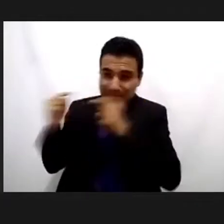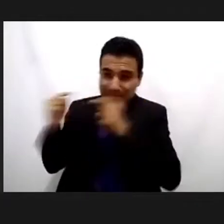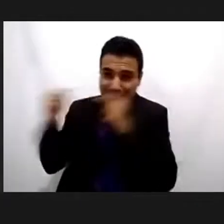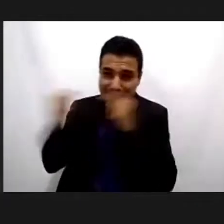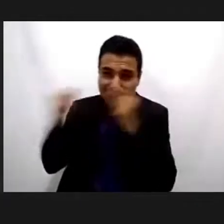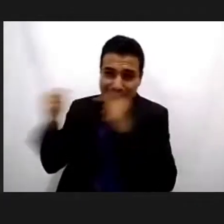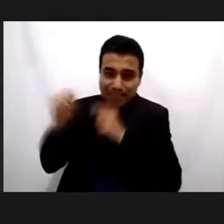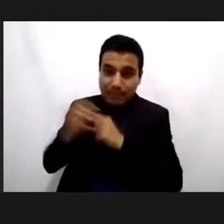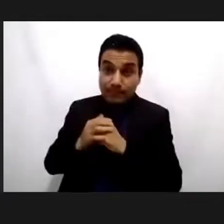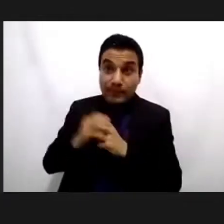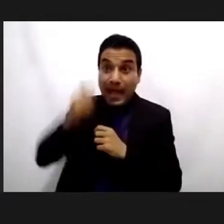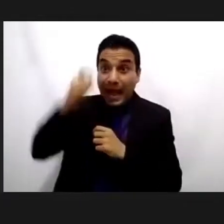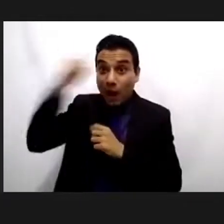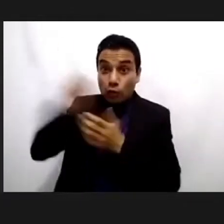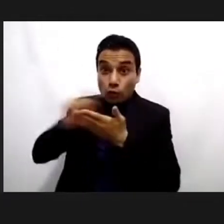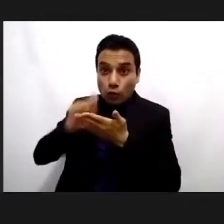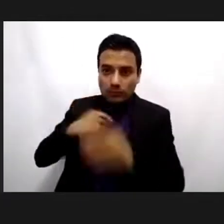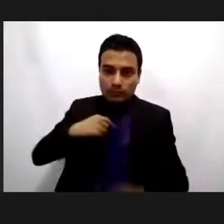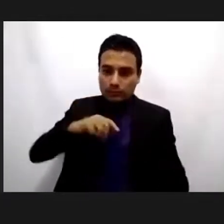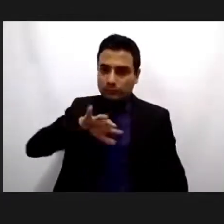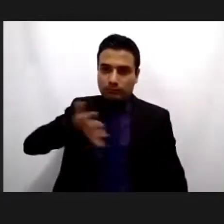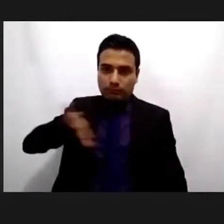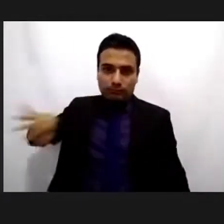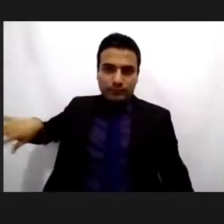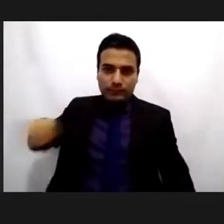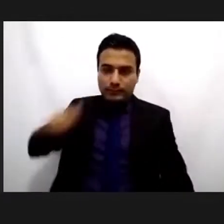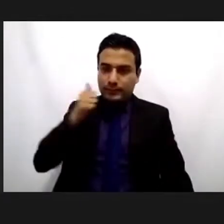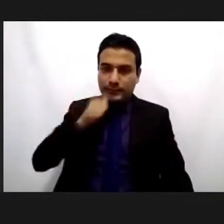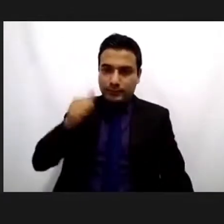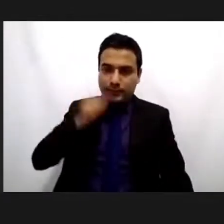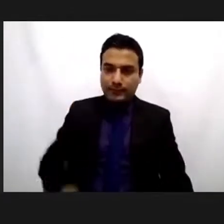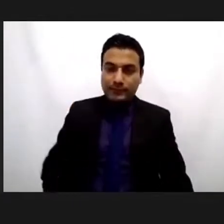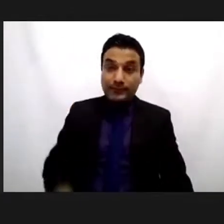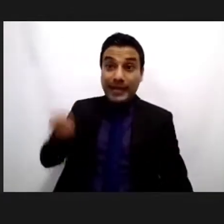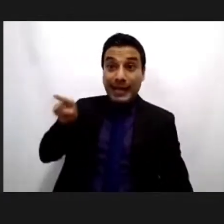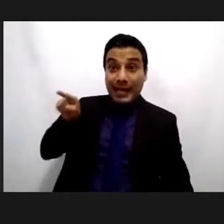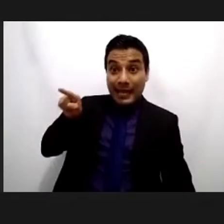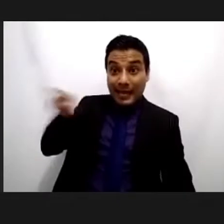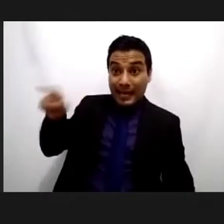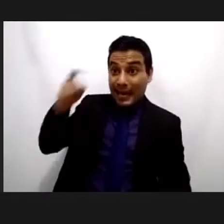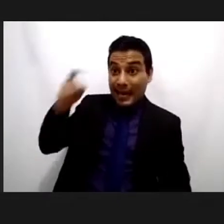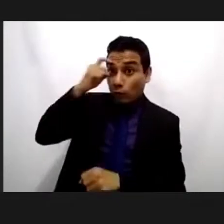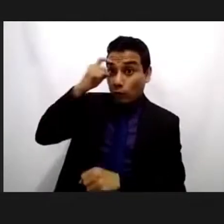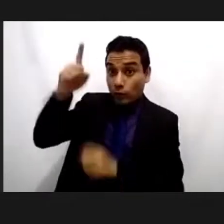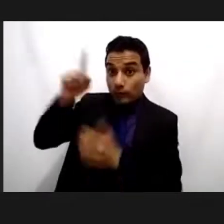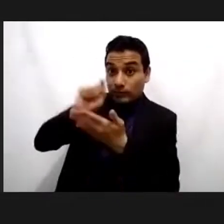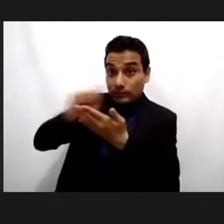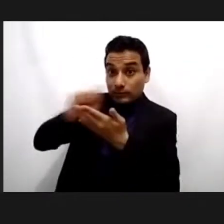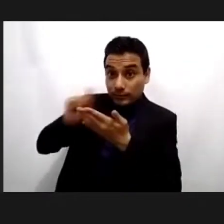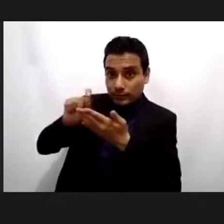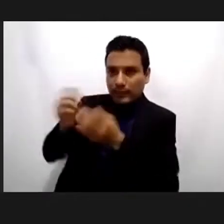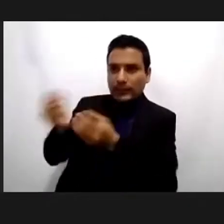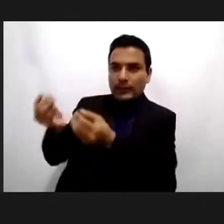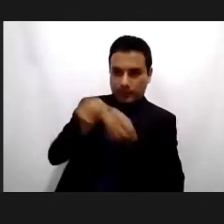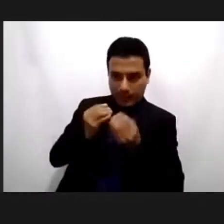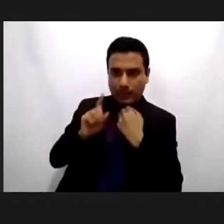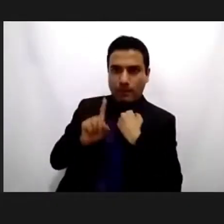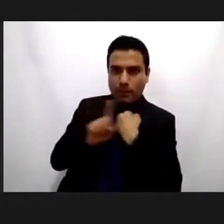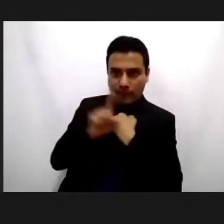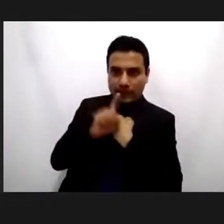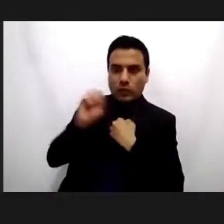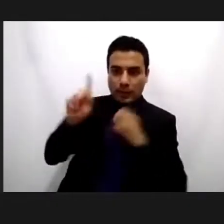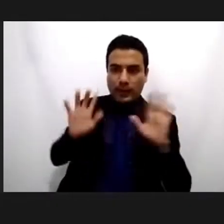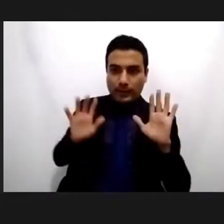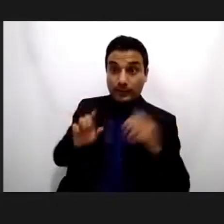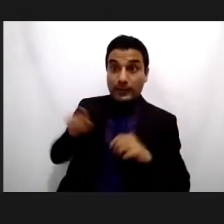trato de dejarlo afuera, porque yo creo que el autor lo que debe hacer es proponerle problemas al director y no resoluciones. Cuando